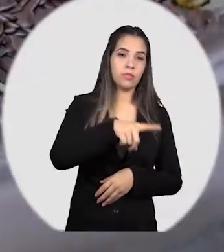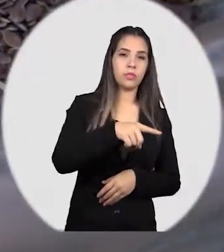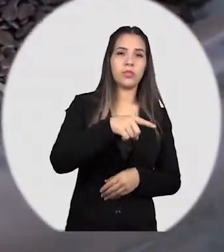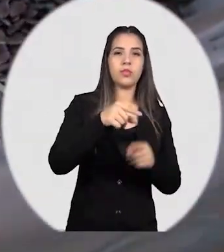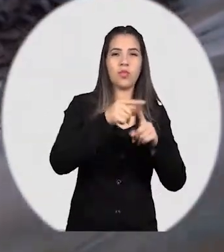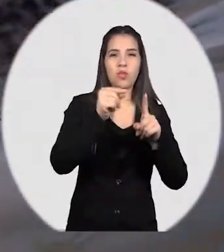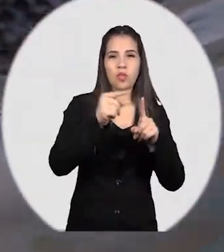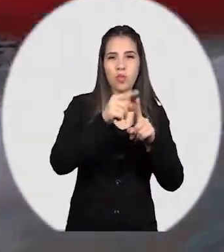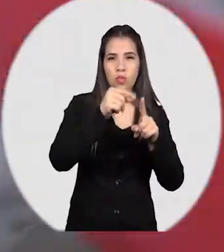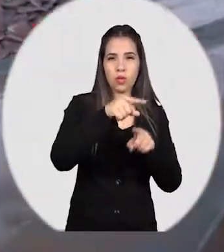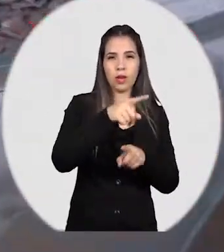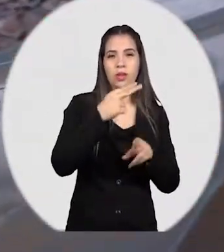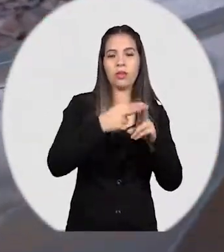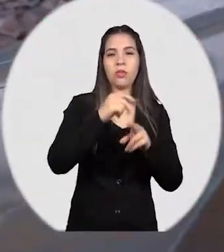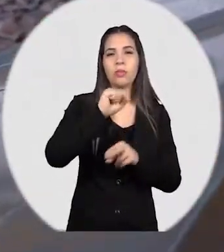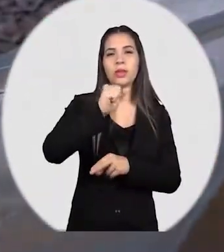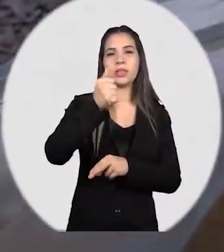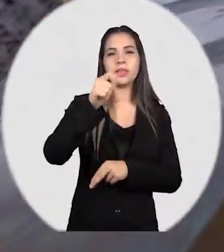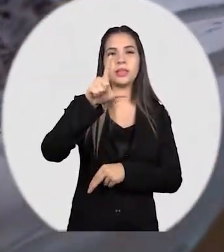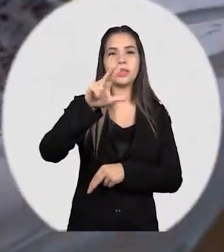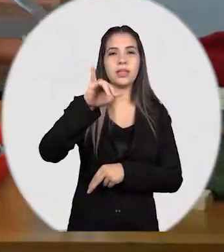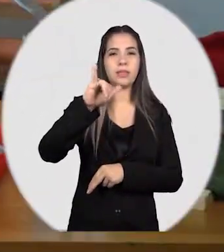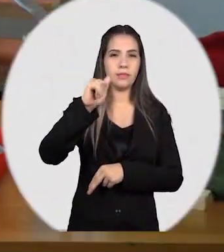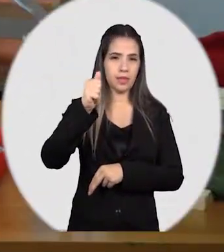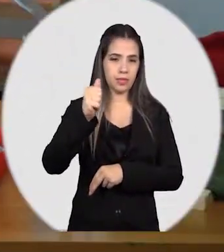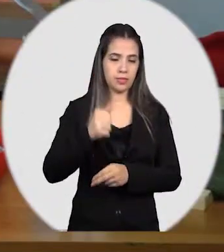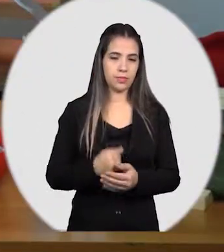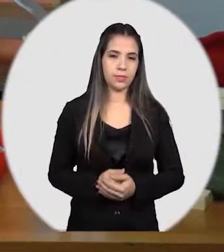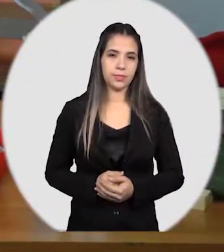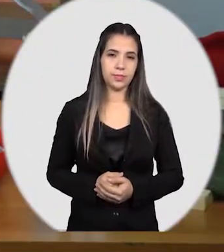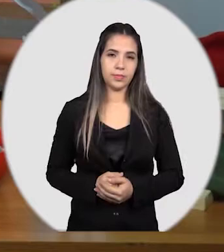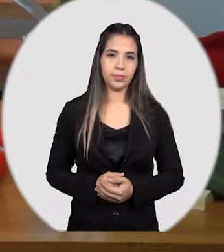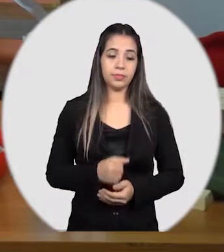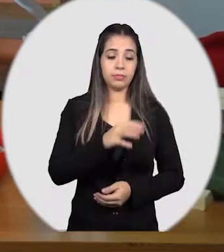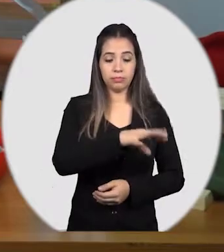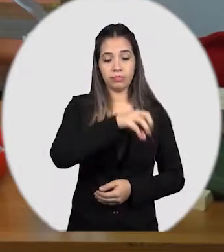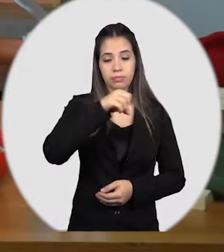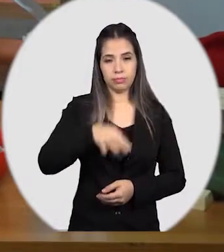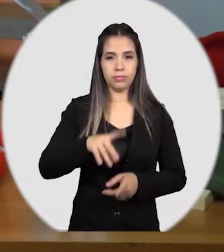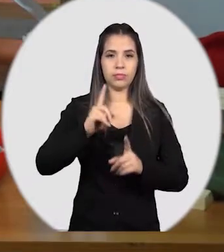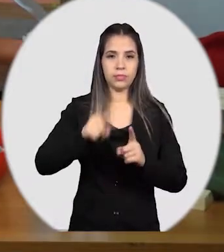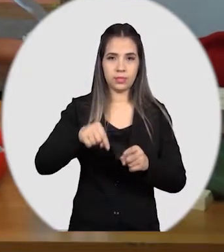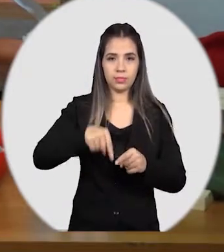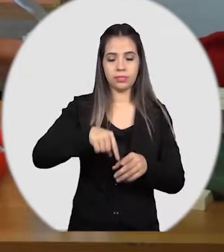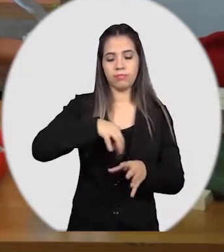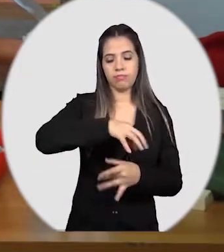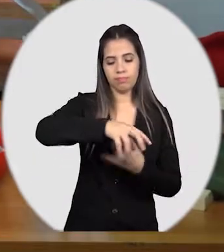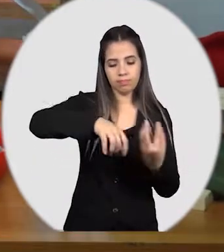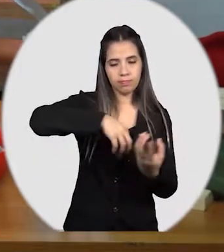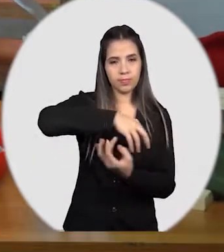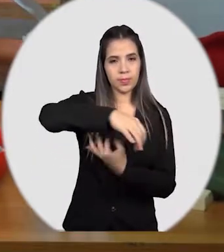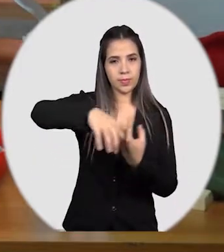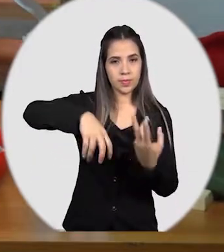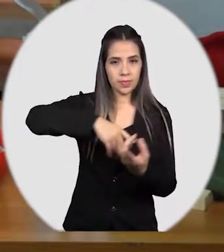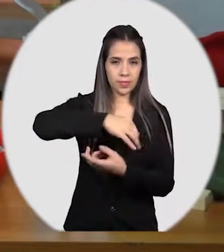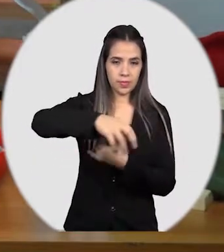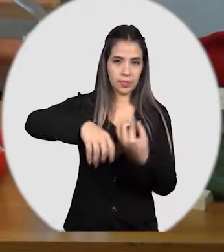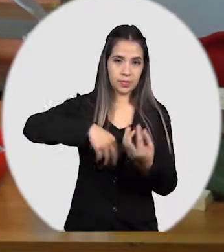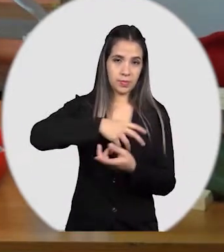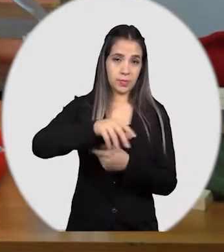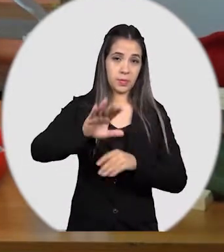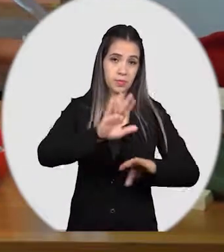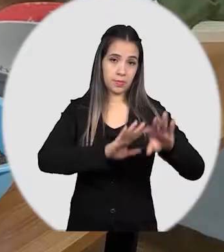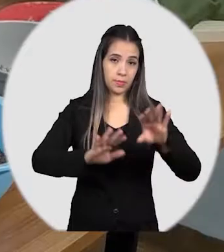Vamos a agregarle la salvia. Y así vamos preparando nuestra almohada terapéutica